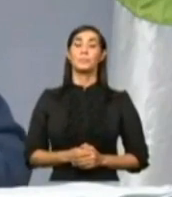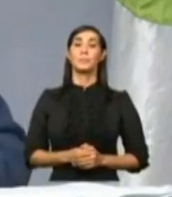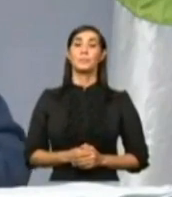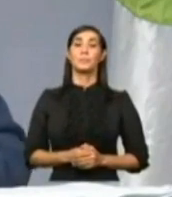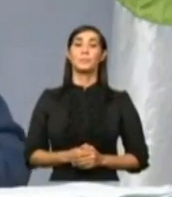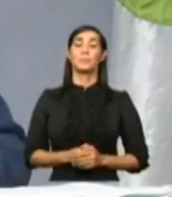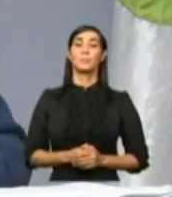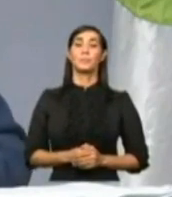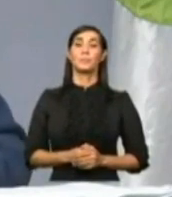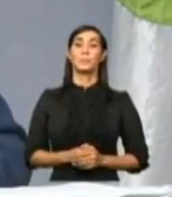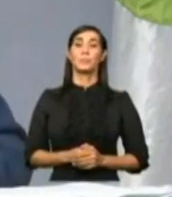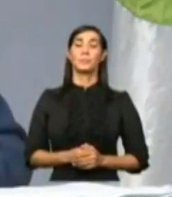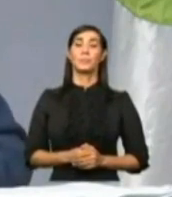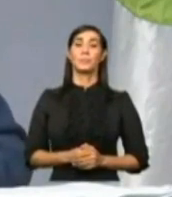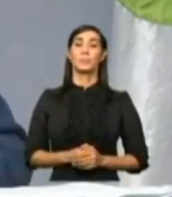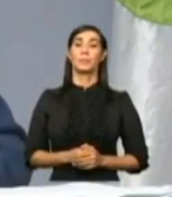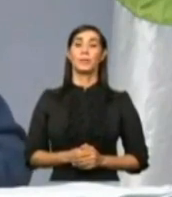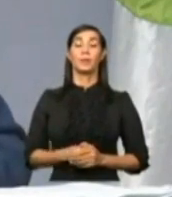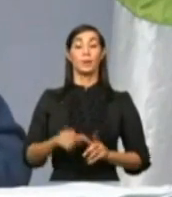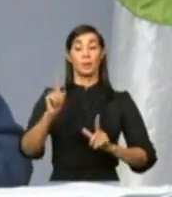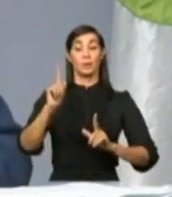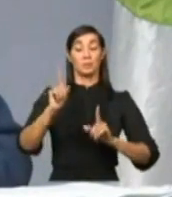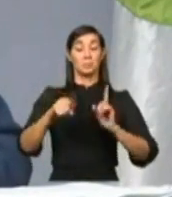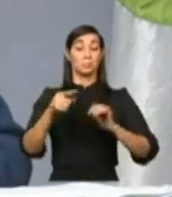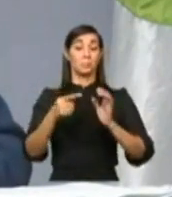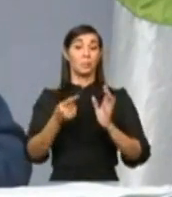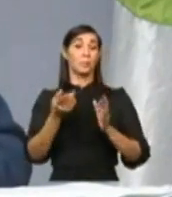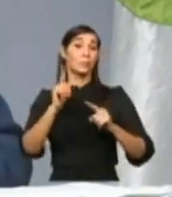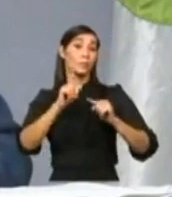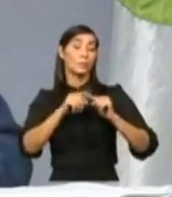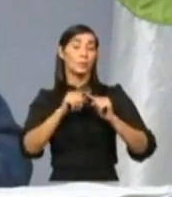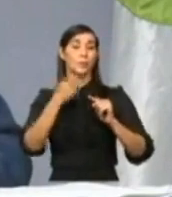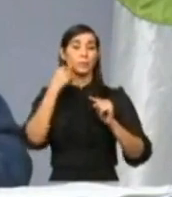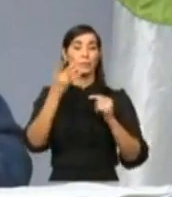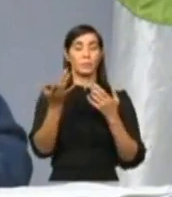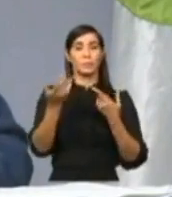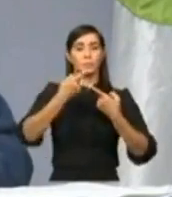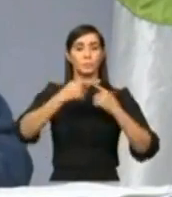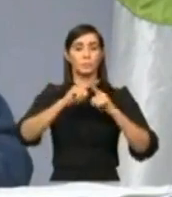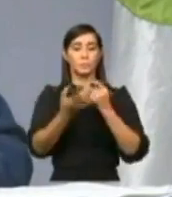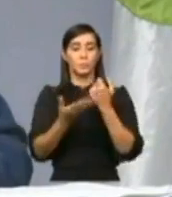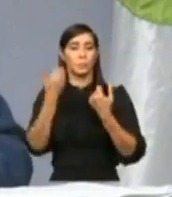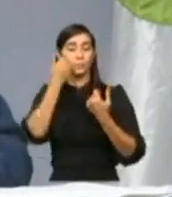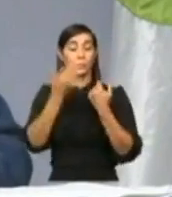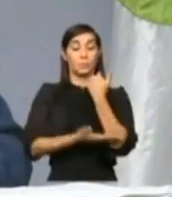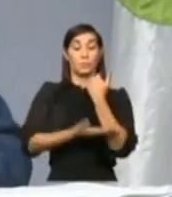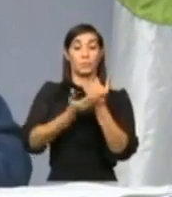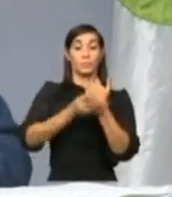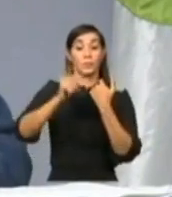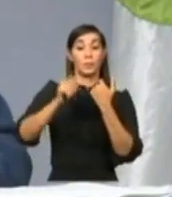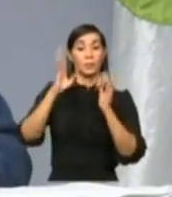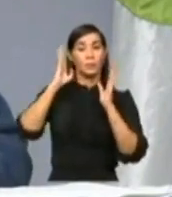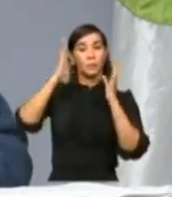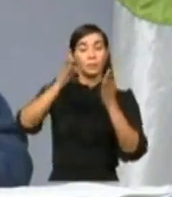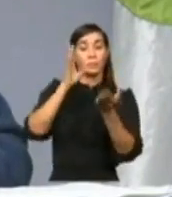En los casos de presentar sintomatología que necesite la atención